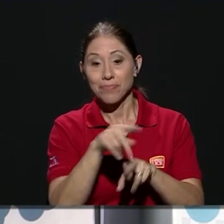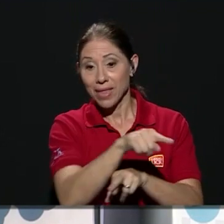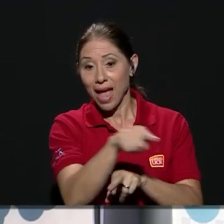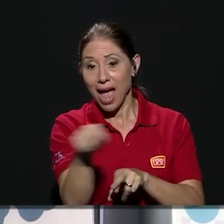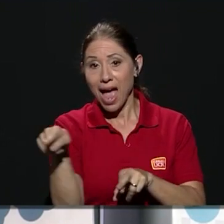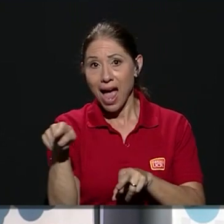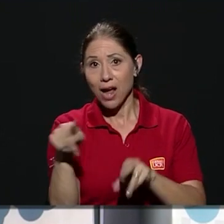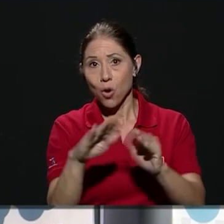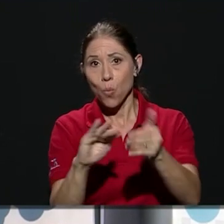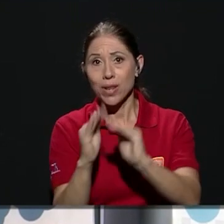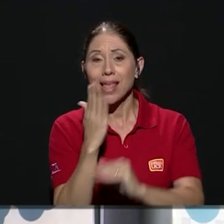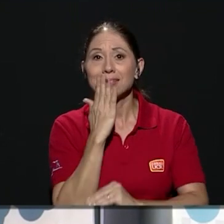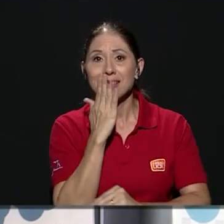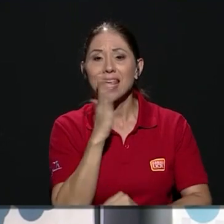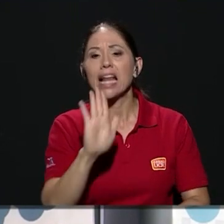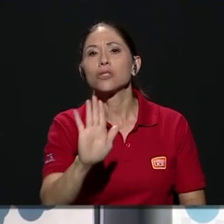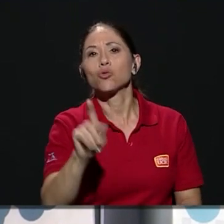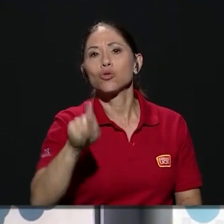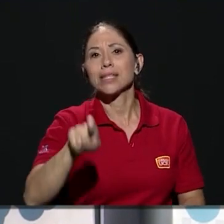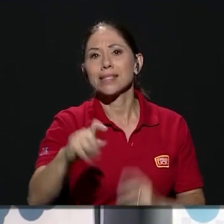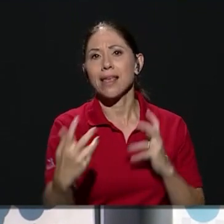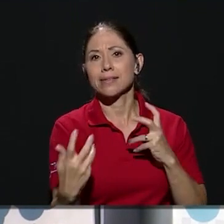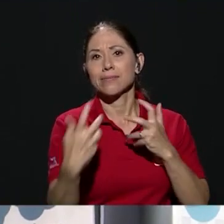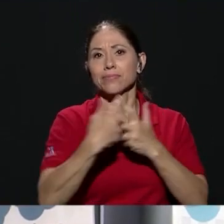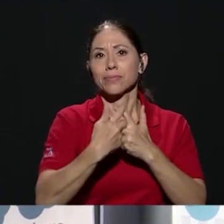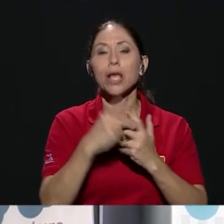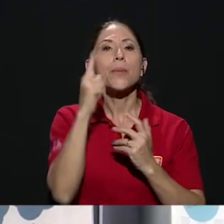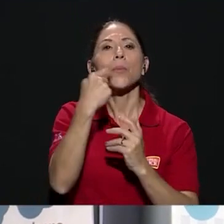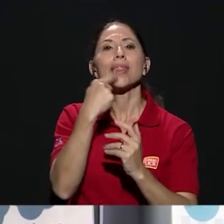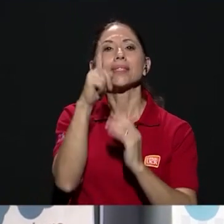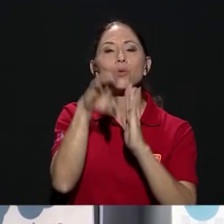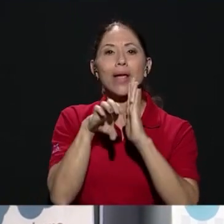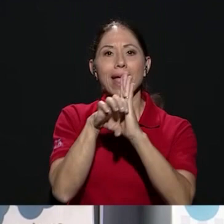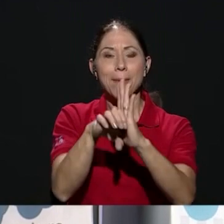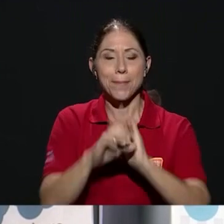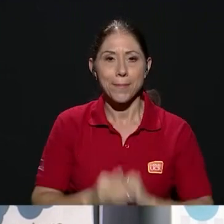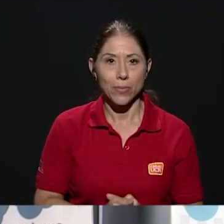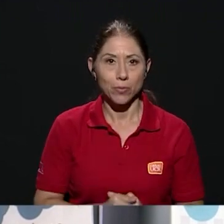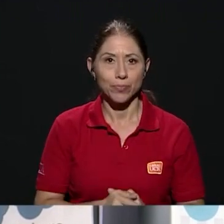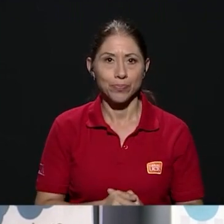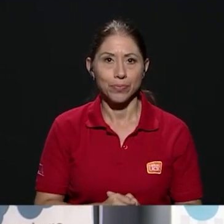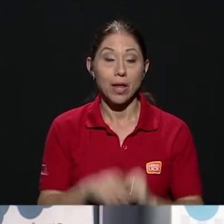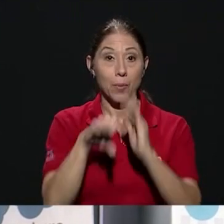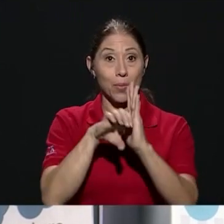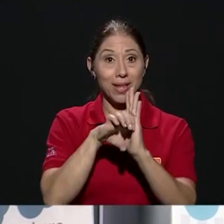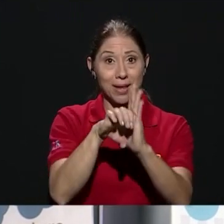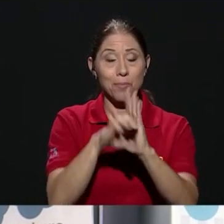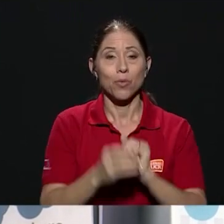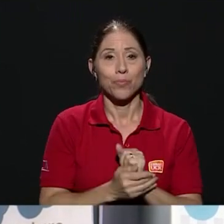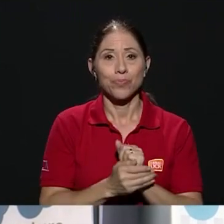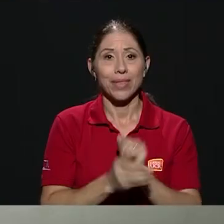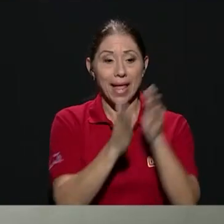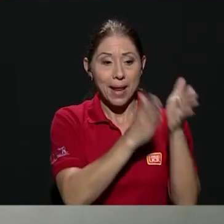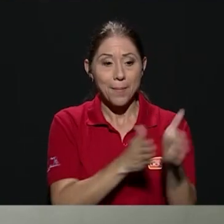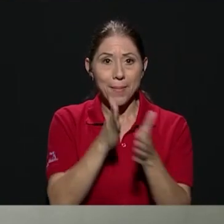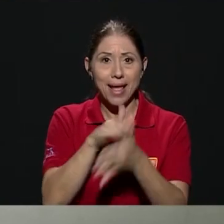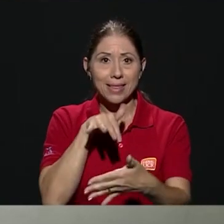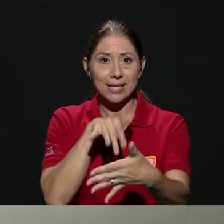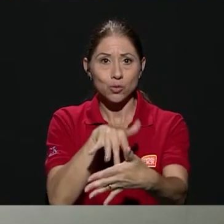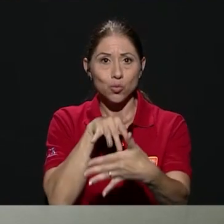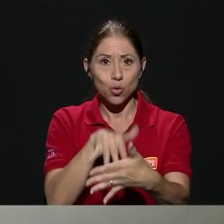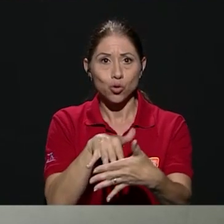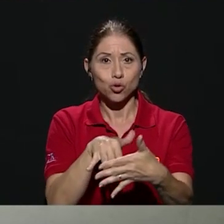comunidades indígenas. Y voy a poner un ejemplo concreto. Por ejemplo, en el plan de estudios de